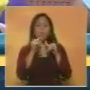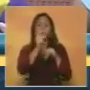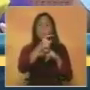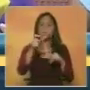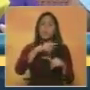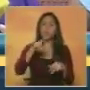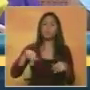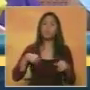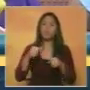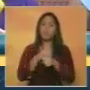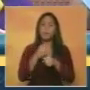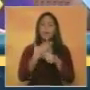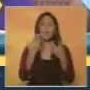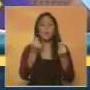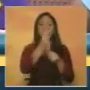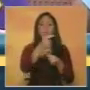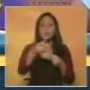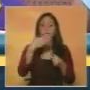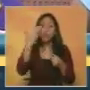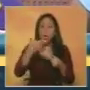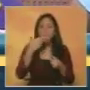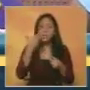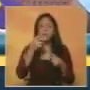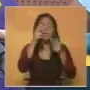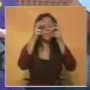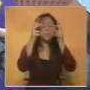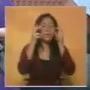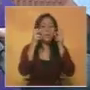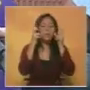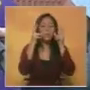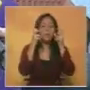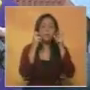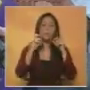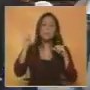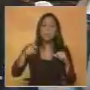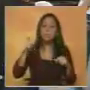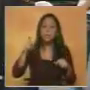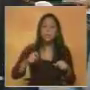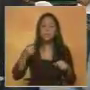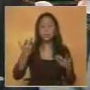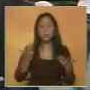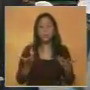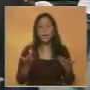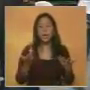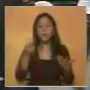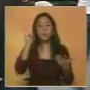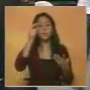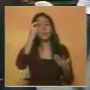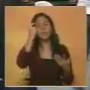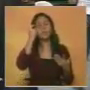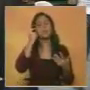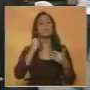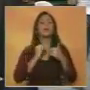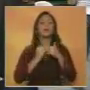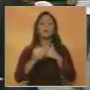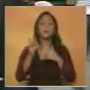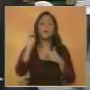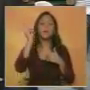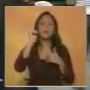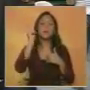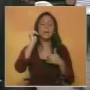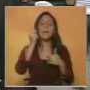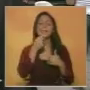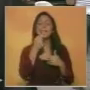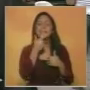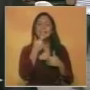a nosotros, sino a miles de oyentes que de una u otra forma tenían necesidad de nosotros. En los próximos días la directiva de Radio Bonita La Guapa